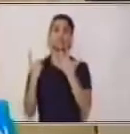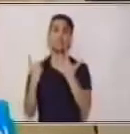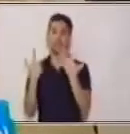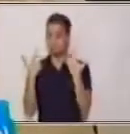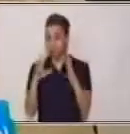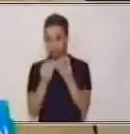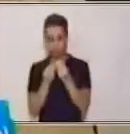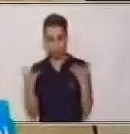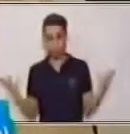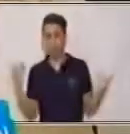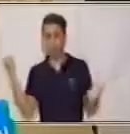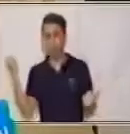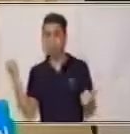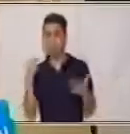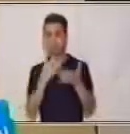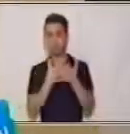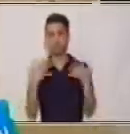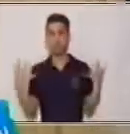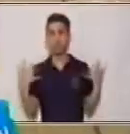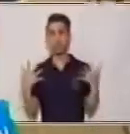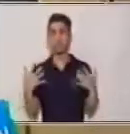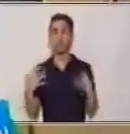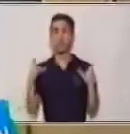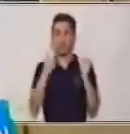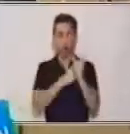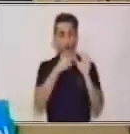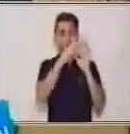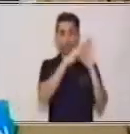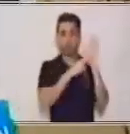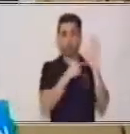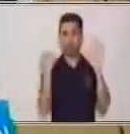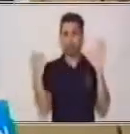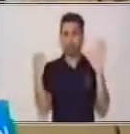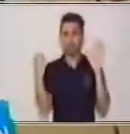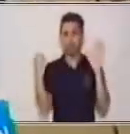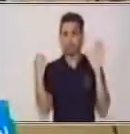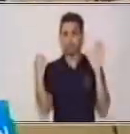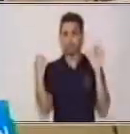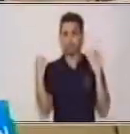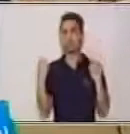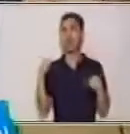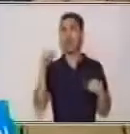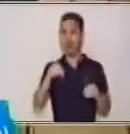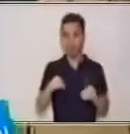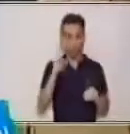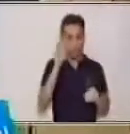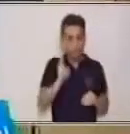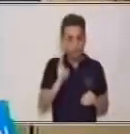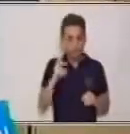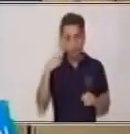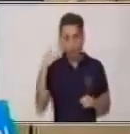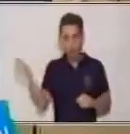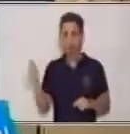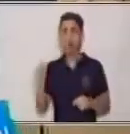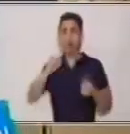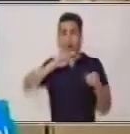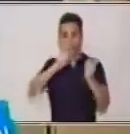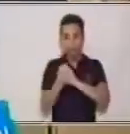nuestra expresión aplicando la regla. Ahora vamos a hacer el mismo caso con un